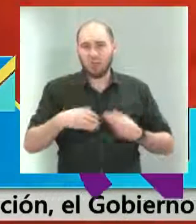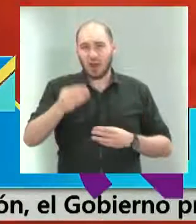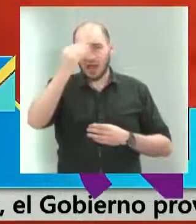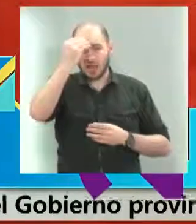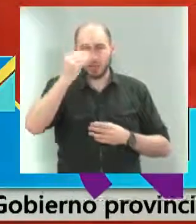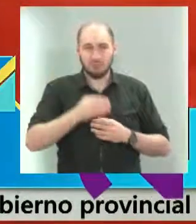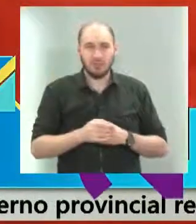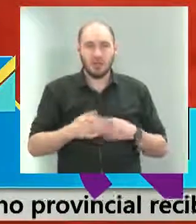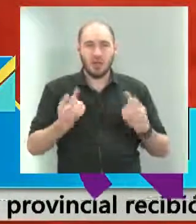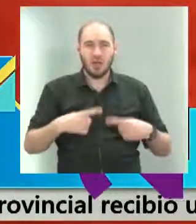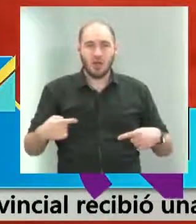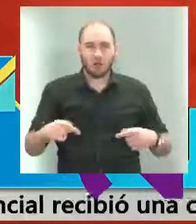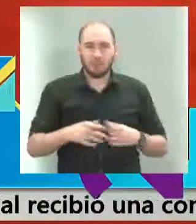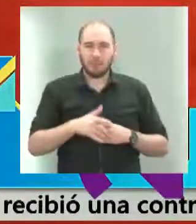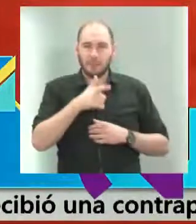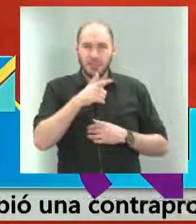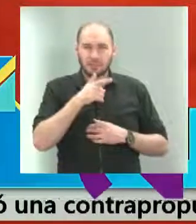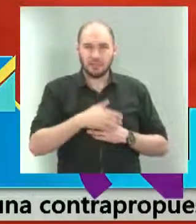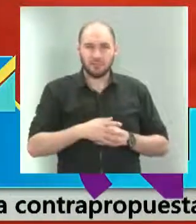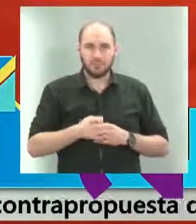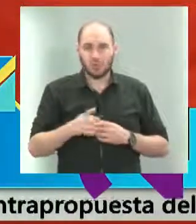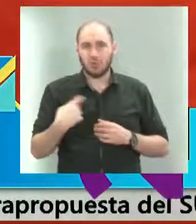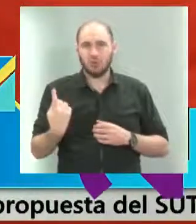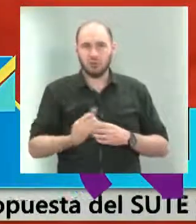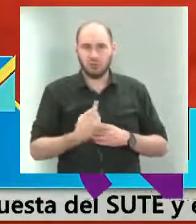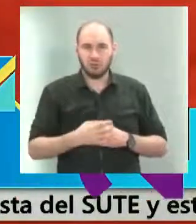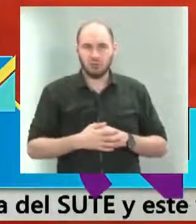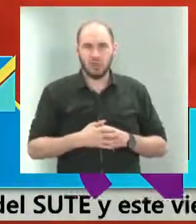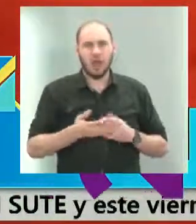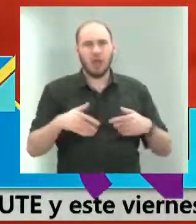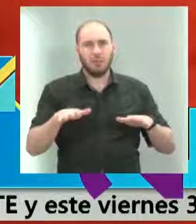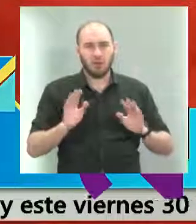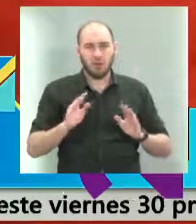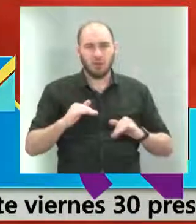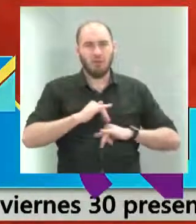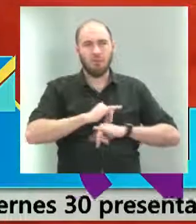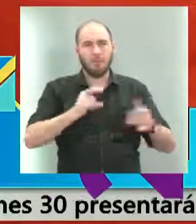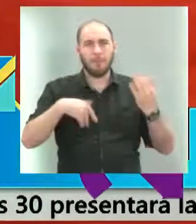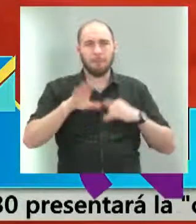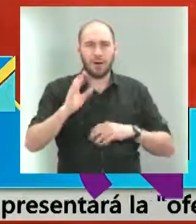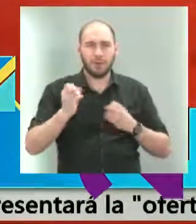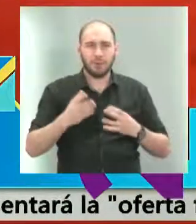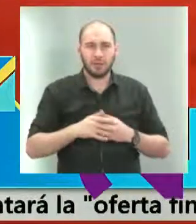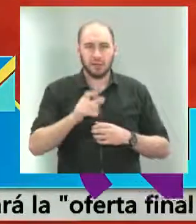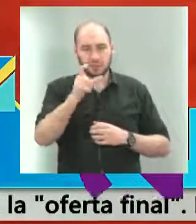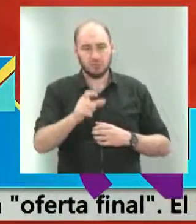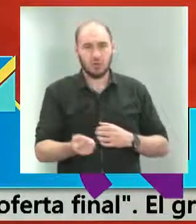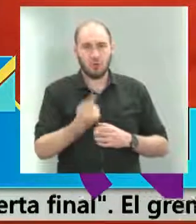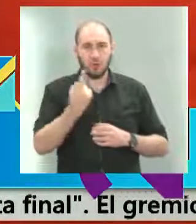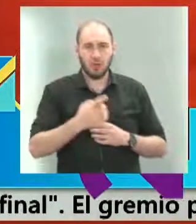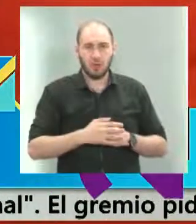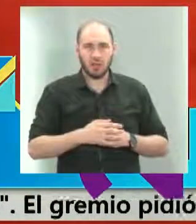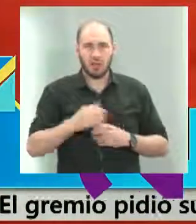Y sabes que hay una cosa que me parece que la de nosotros tuvo a lo mejor un poco de trascendencia, porque hubo un chico que